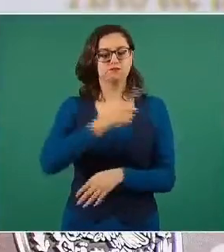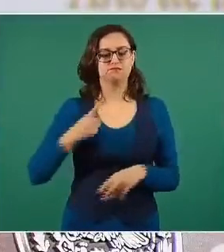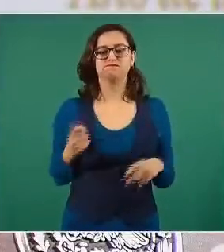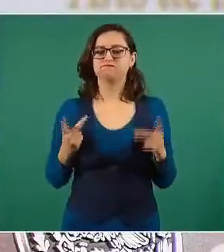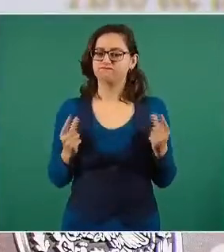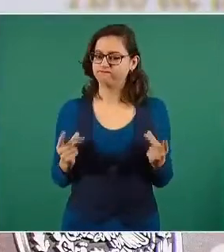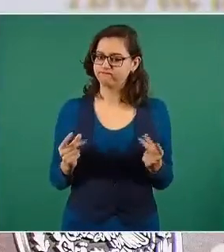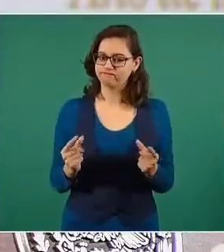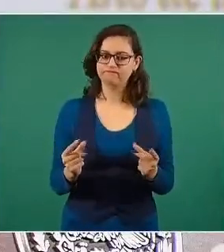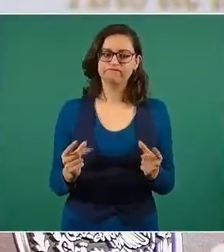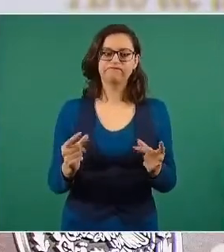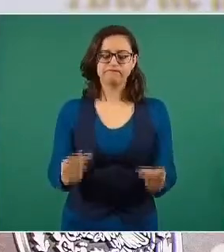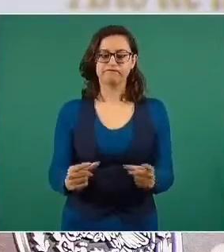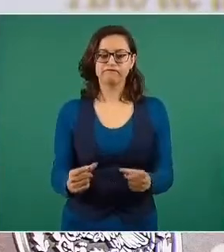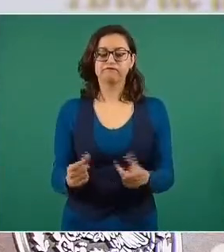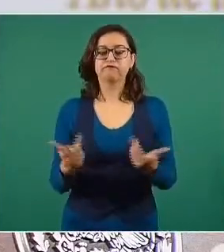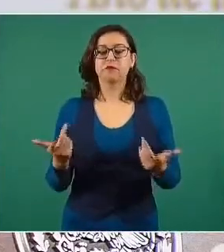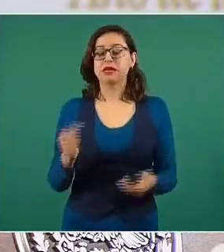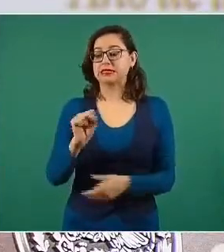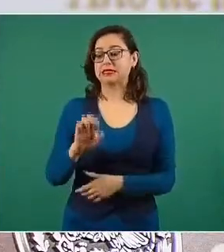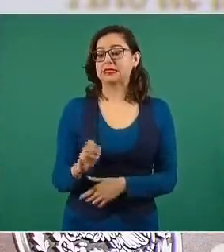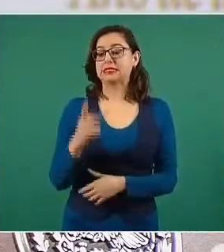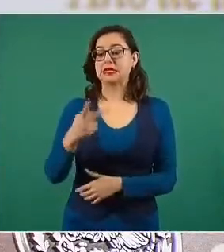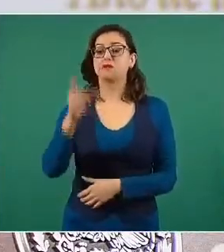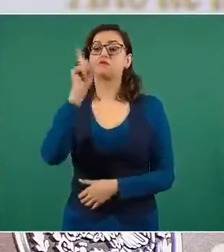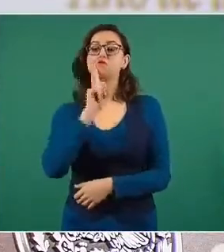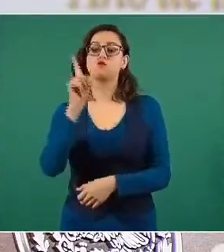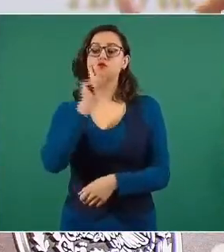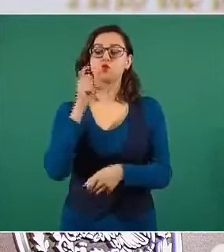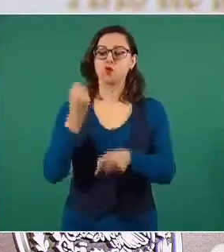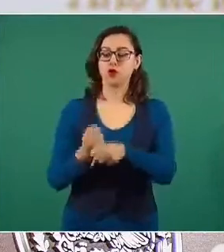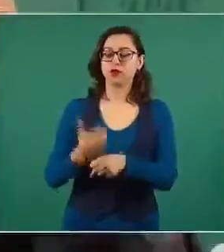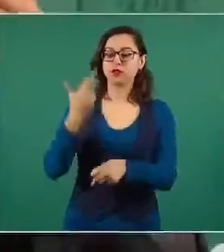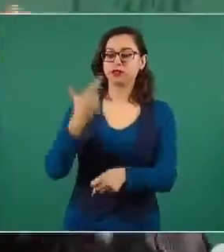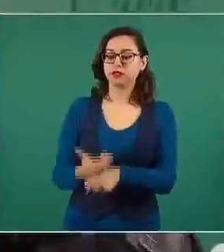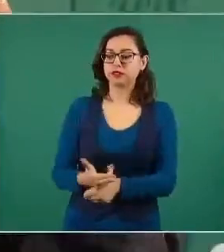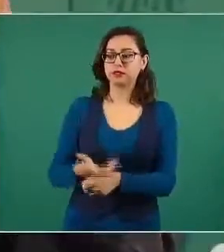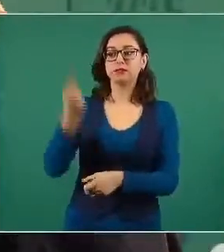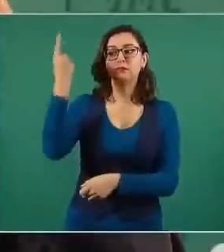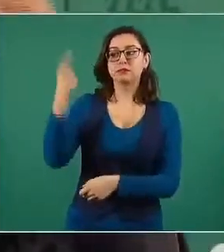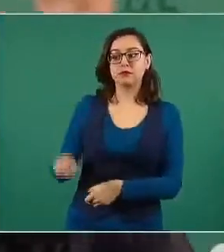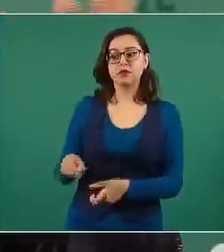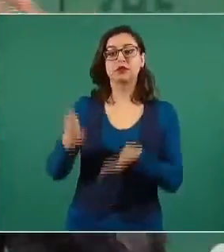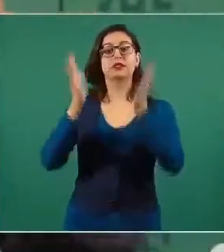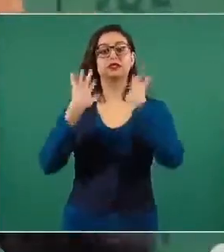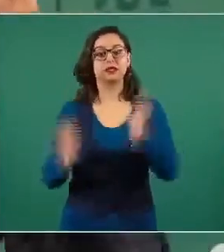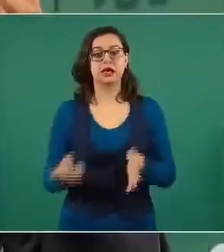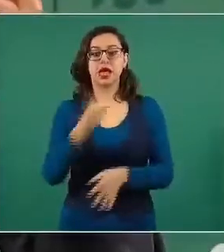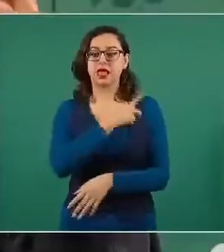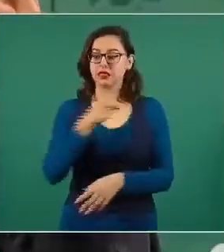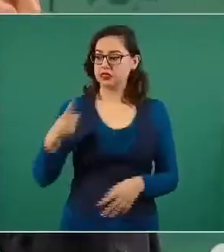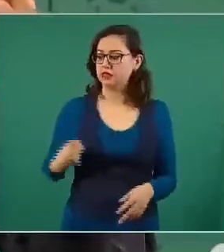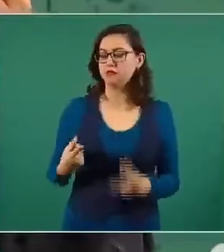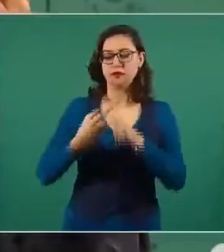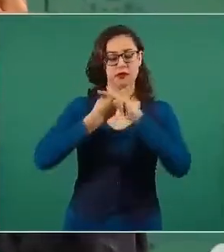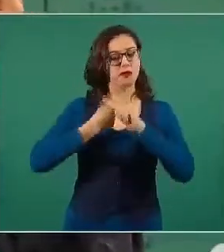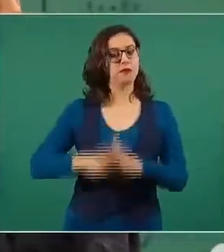de Educación de que se inicie ya el plan, ya comenzó el